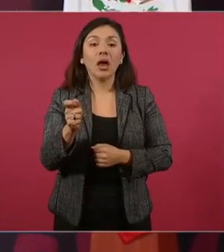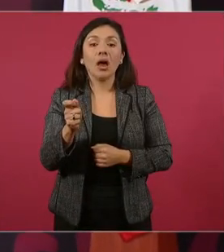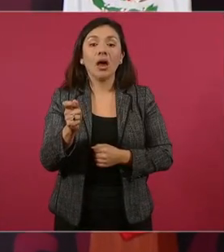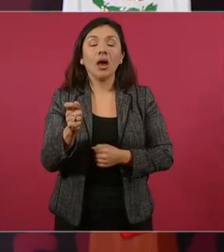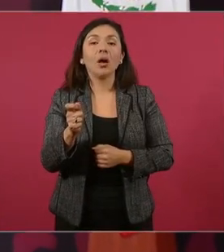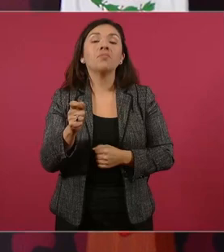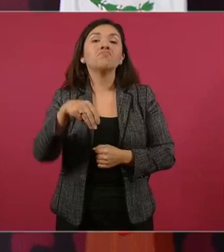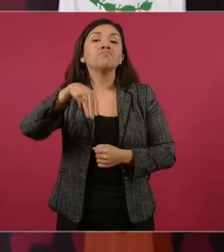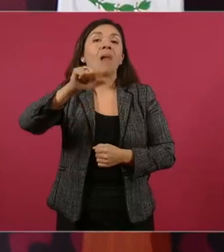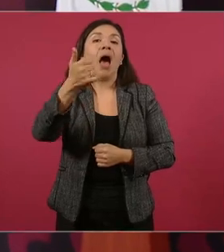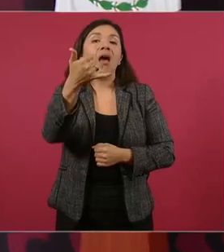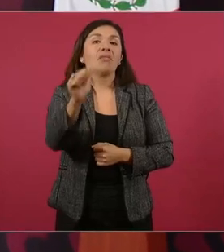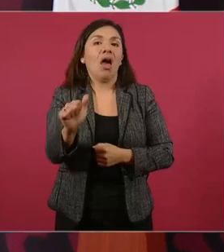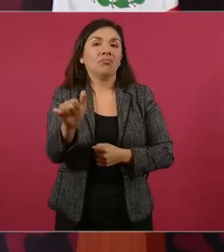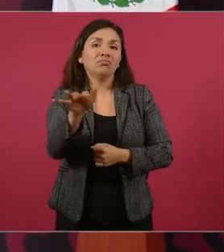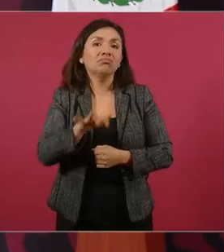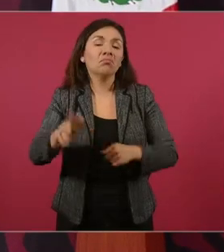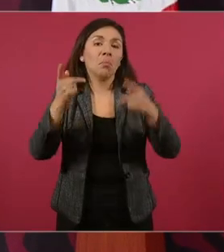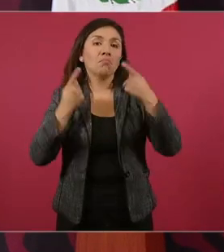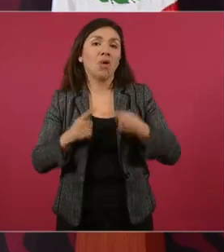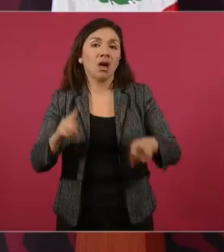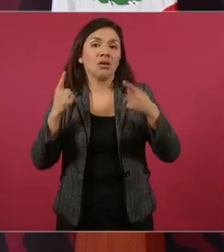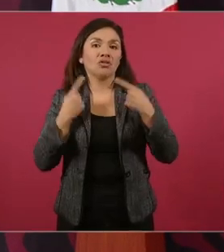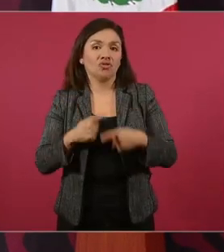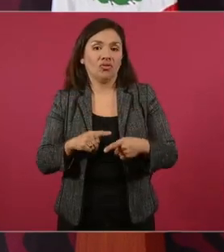los mayas.